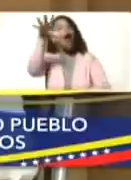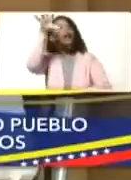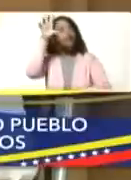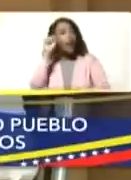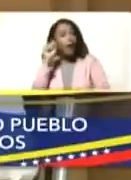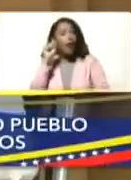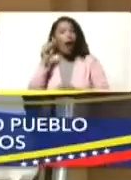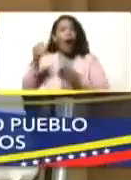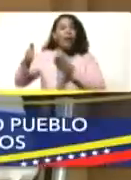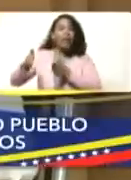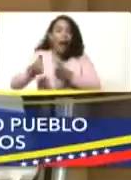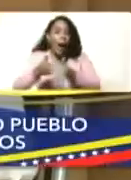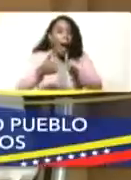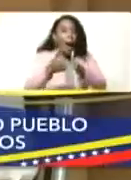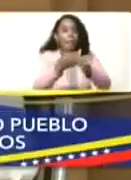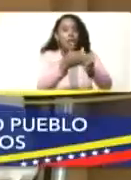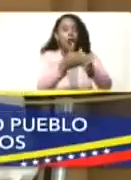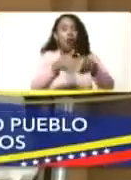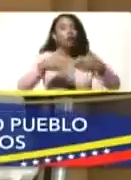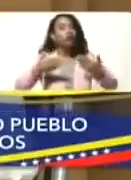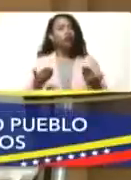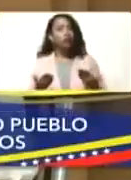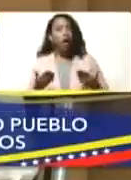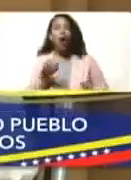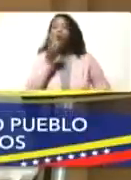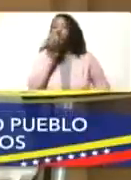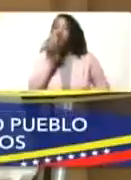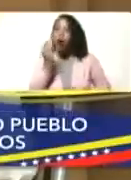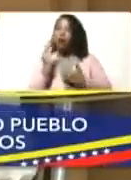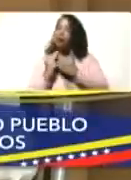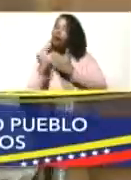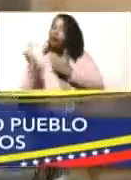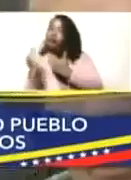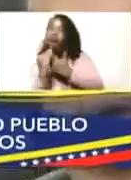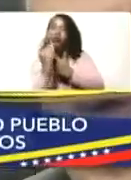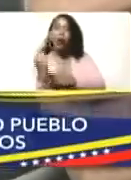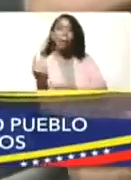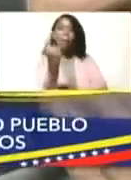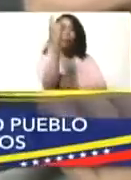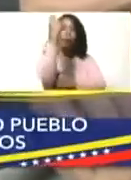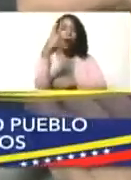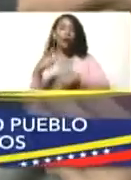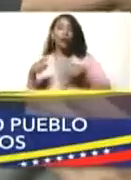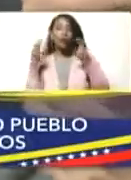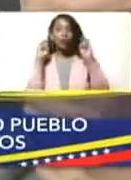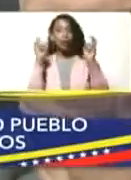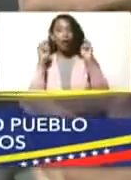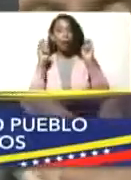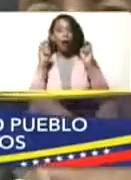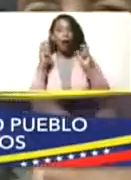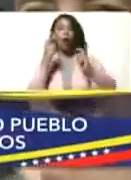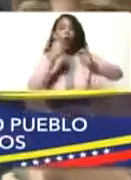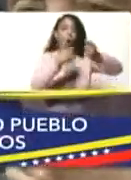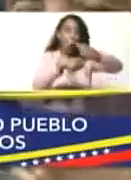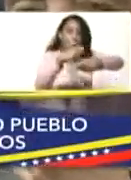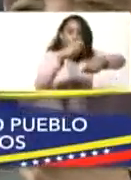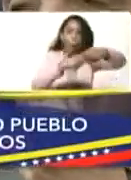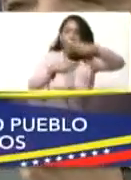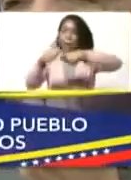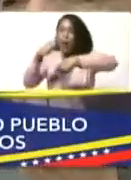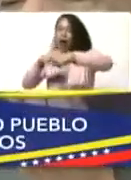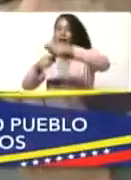su camino es el buen vecino en primer lugar, los comercios que